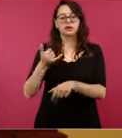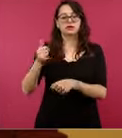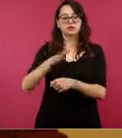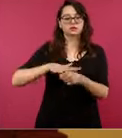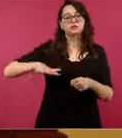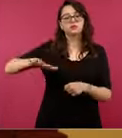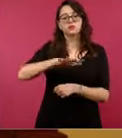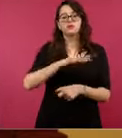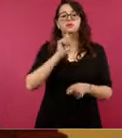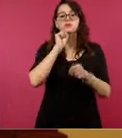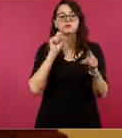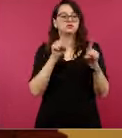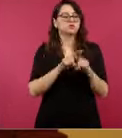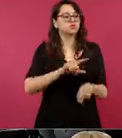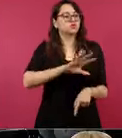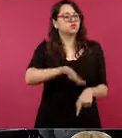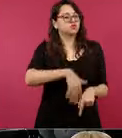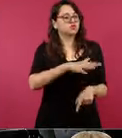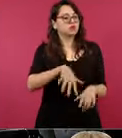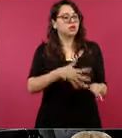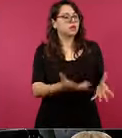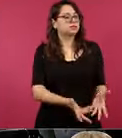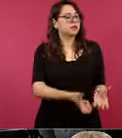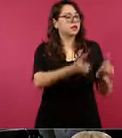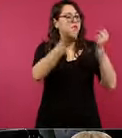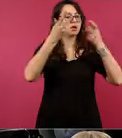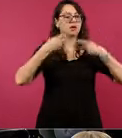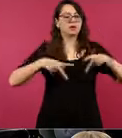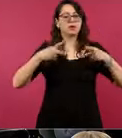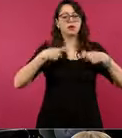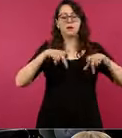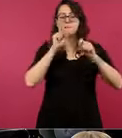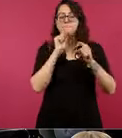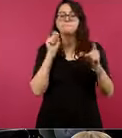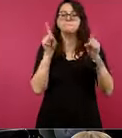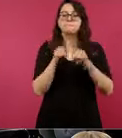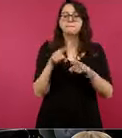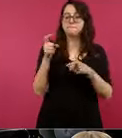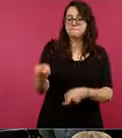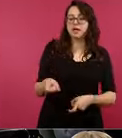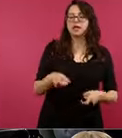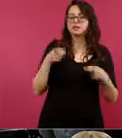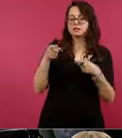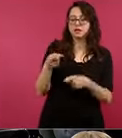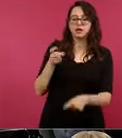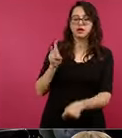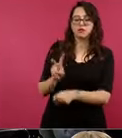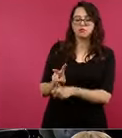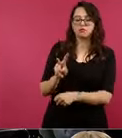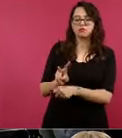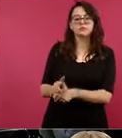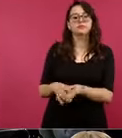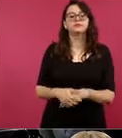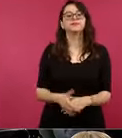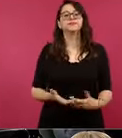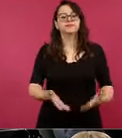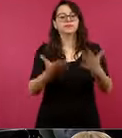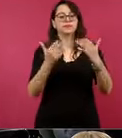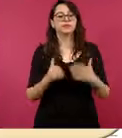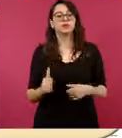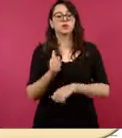también actividades en contra de la pesca ilícita y redes. Adelante, por favor. La Guardia Nacional ha continuado con